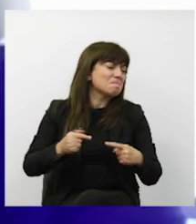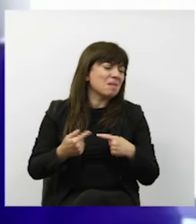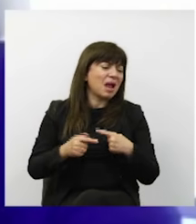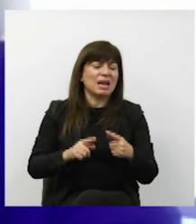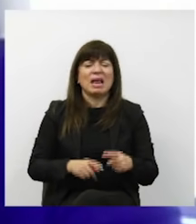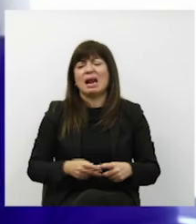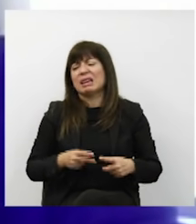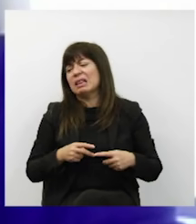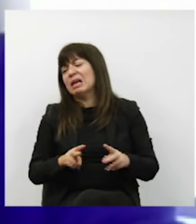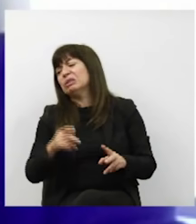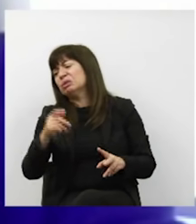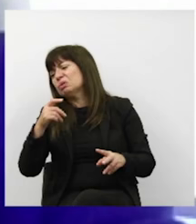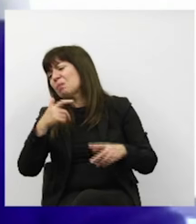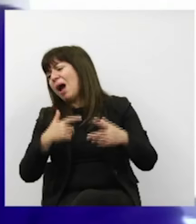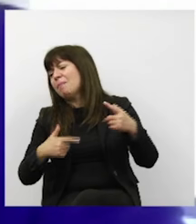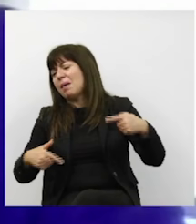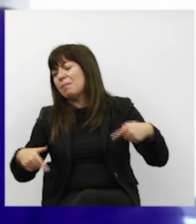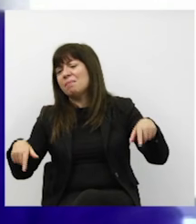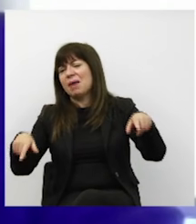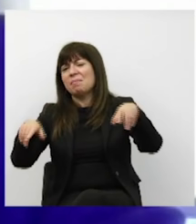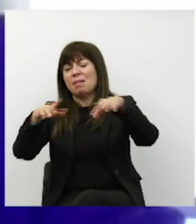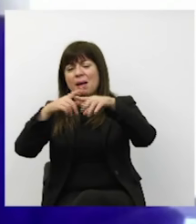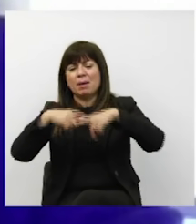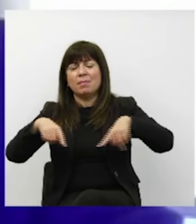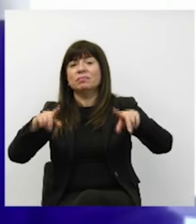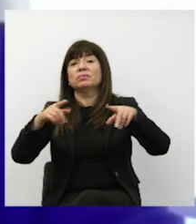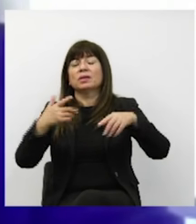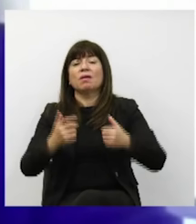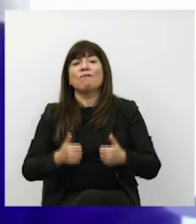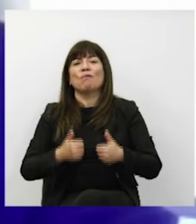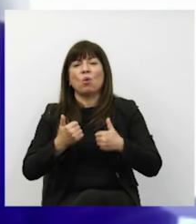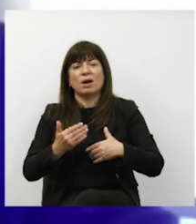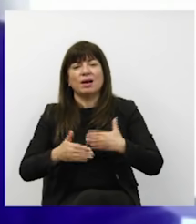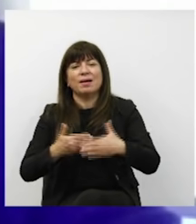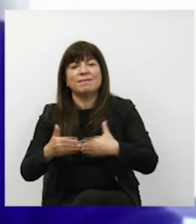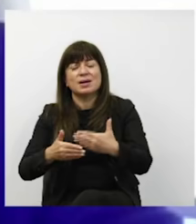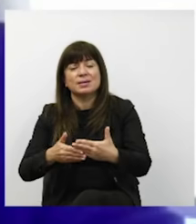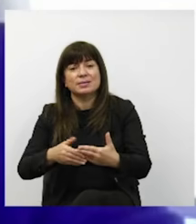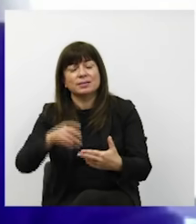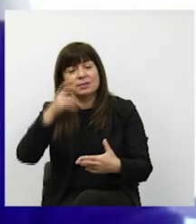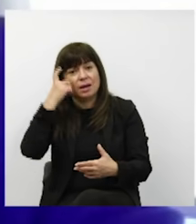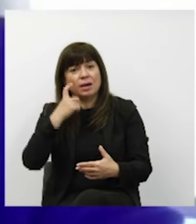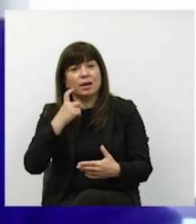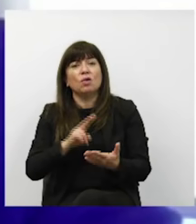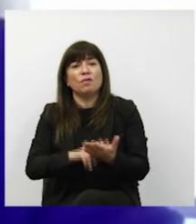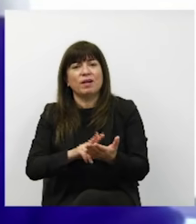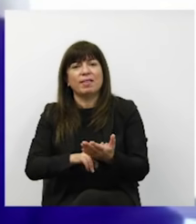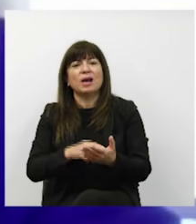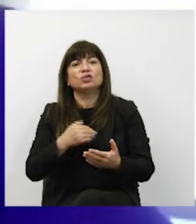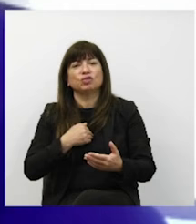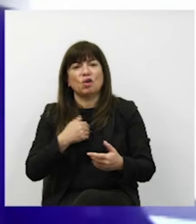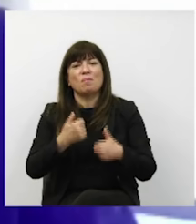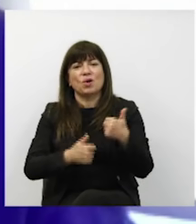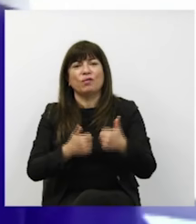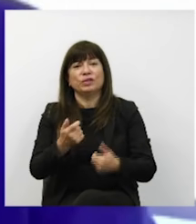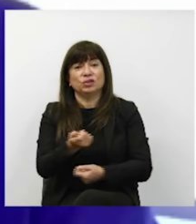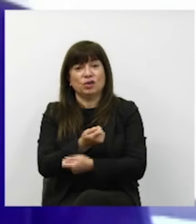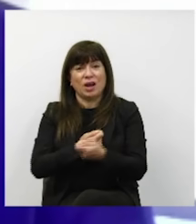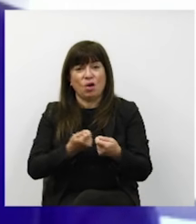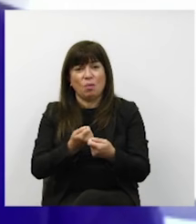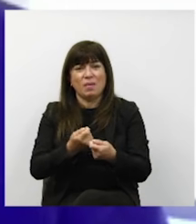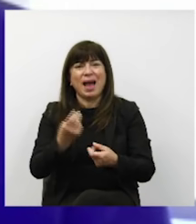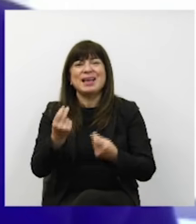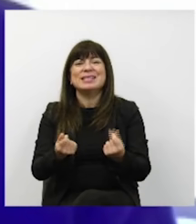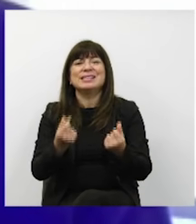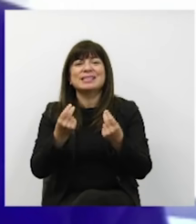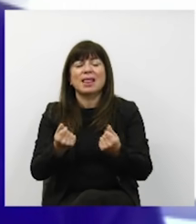y sería un buen avance, porque de verdad creo que, y como economista pienso que los incentivos son